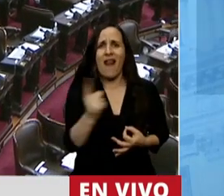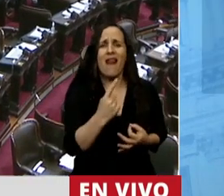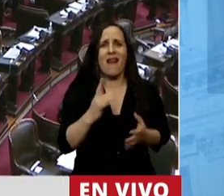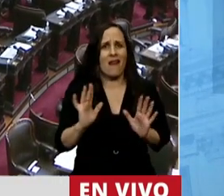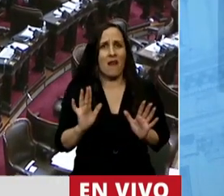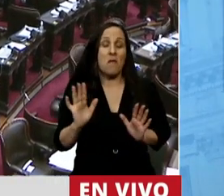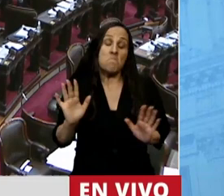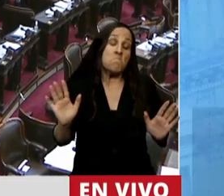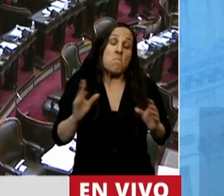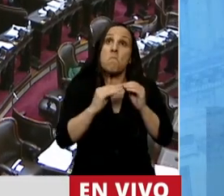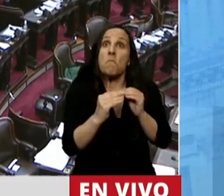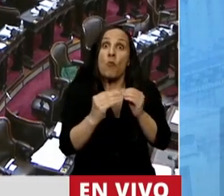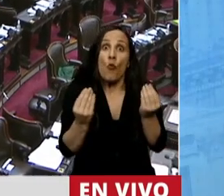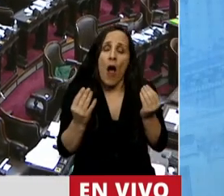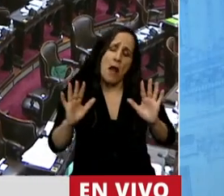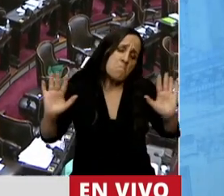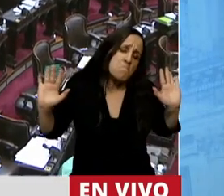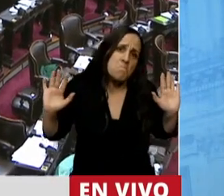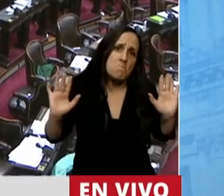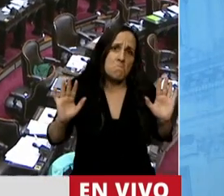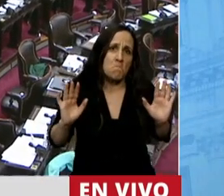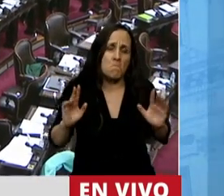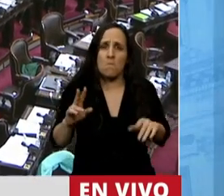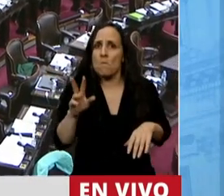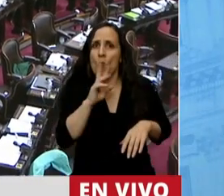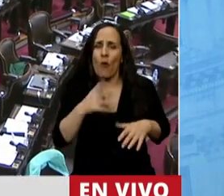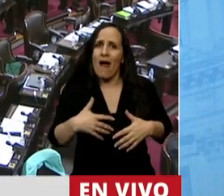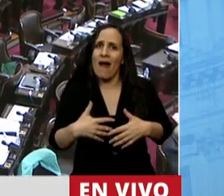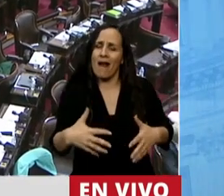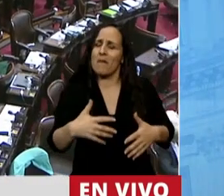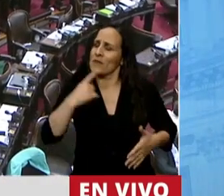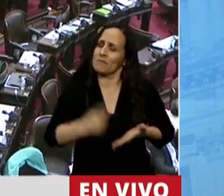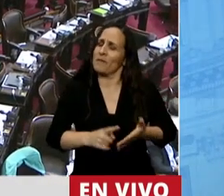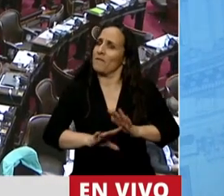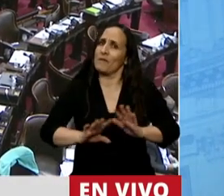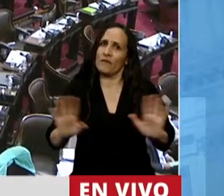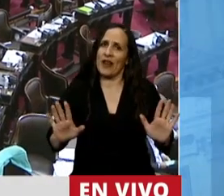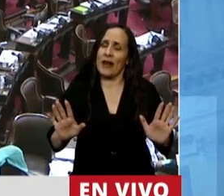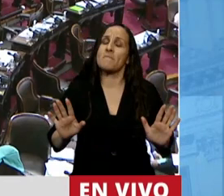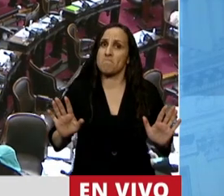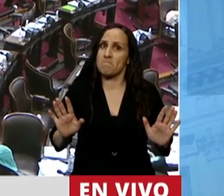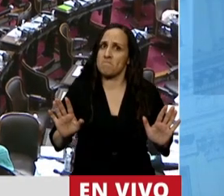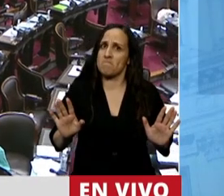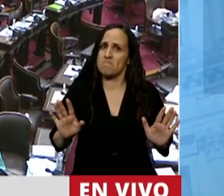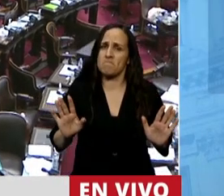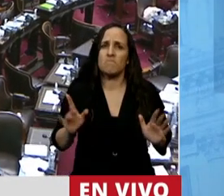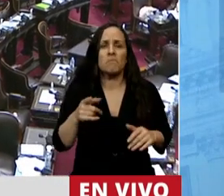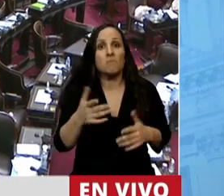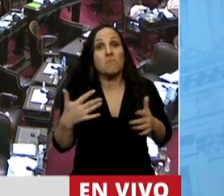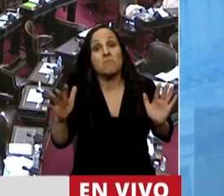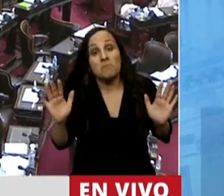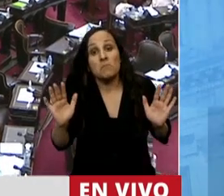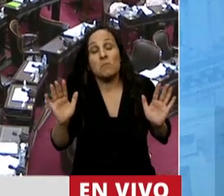mujeres de interrumpir un embarazo no deseado. Y es en ese marco, en esta situación,